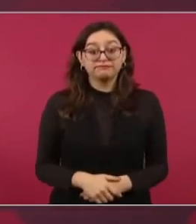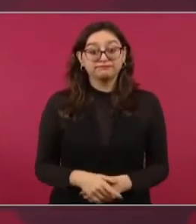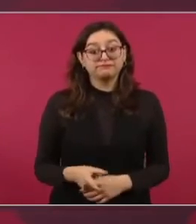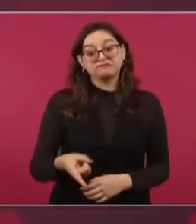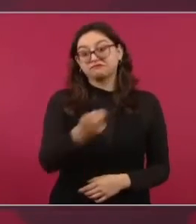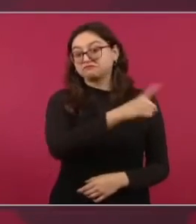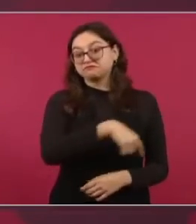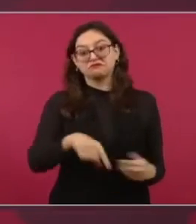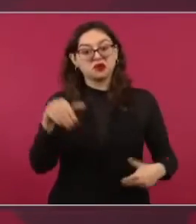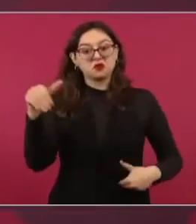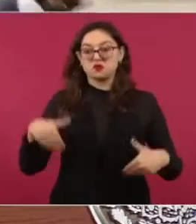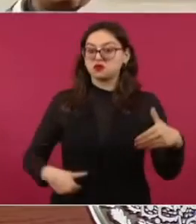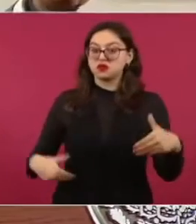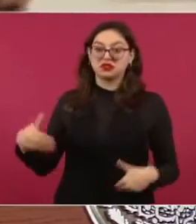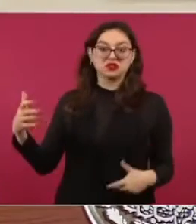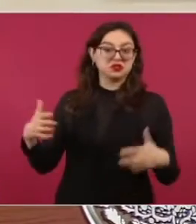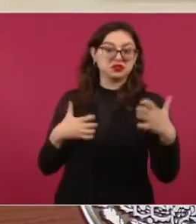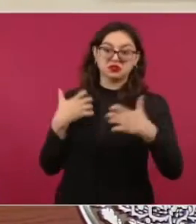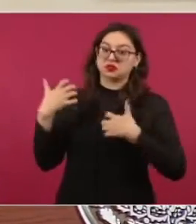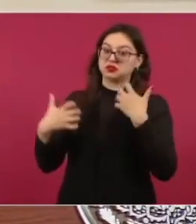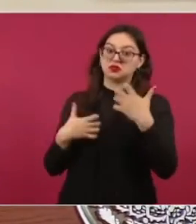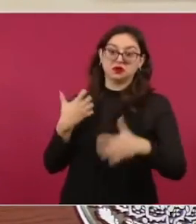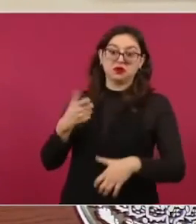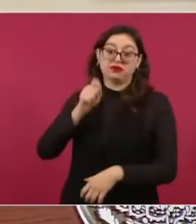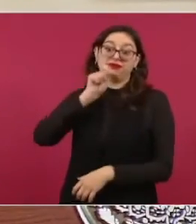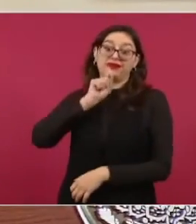lo consideran un atentado